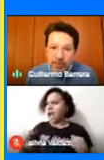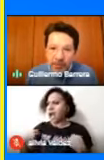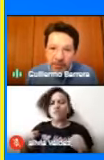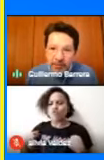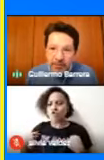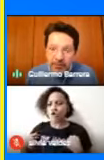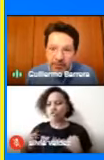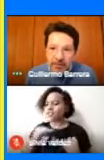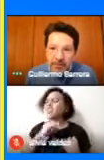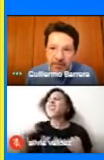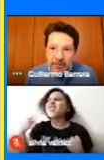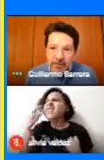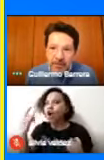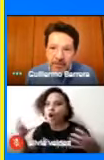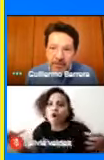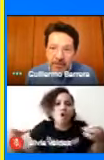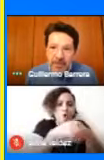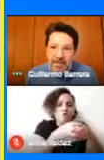intereses colectivos.